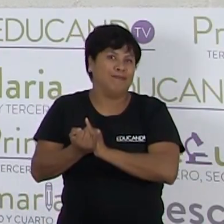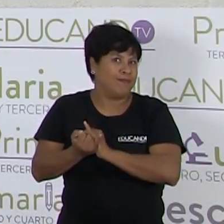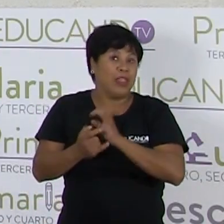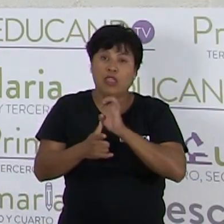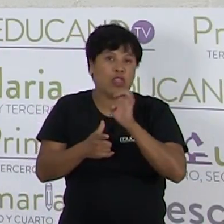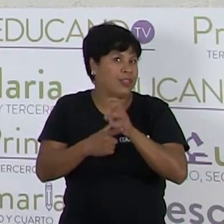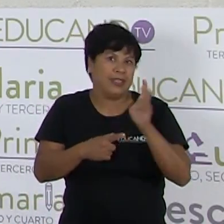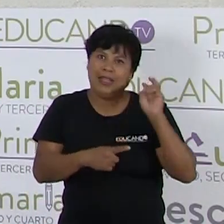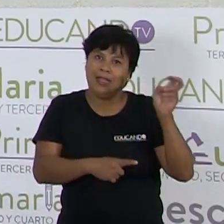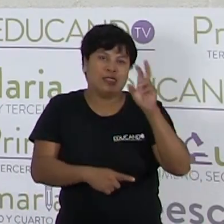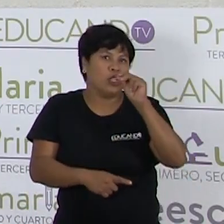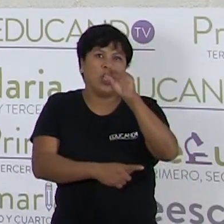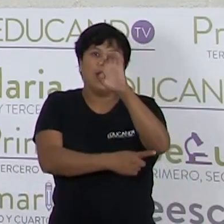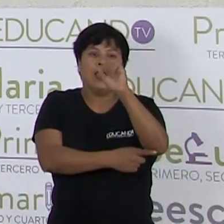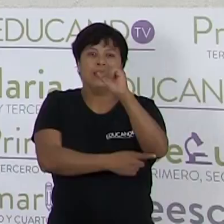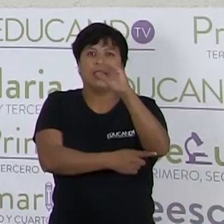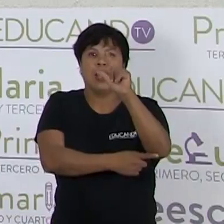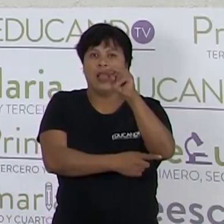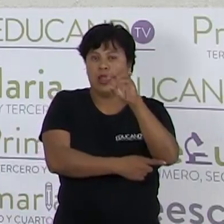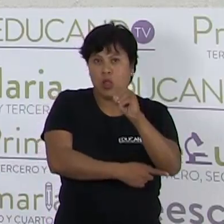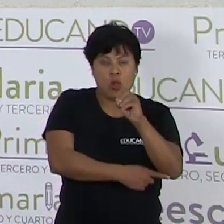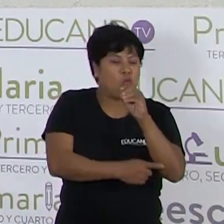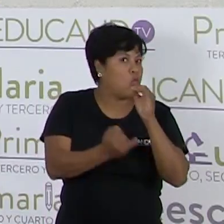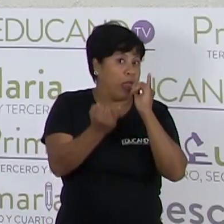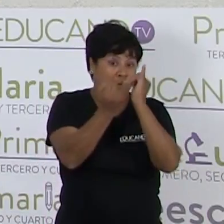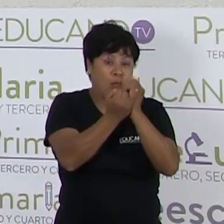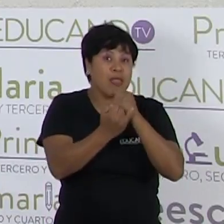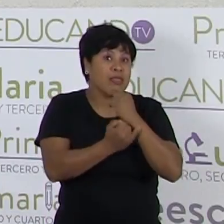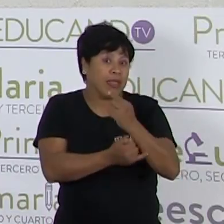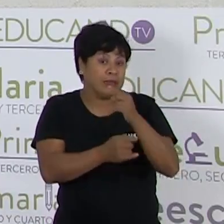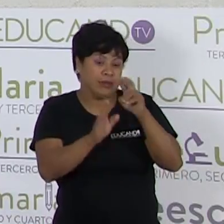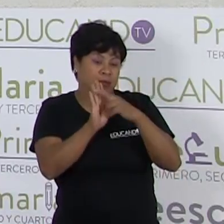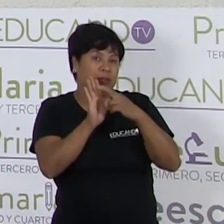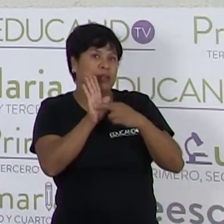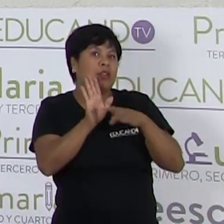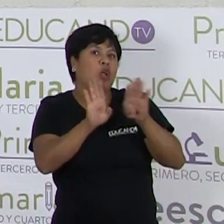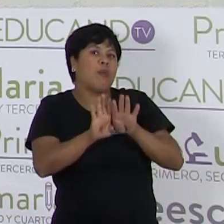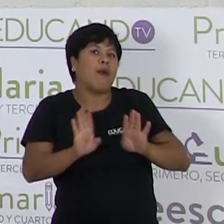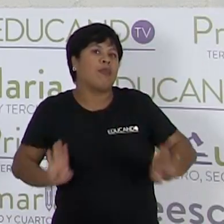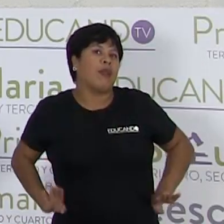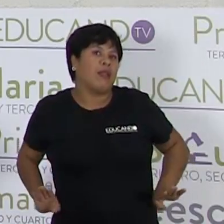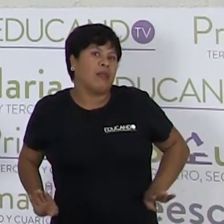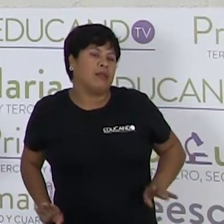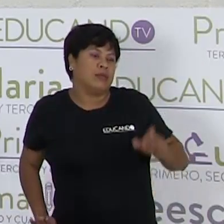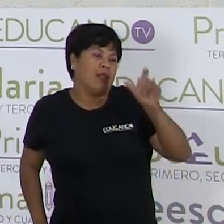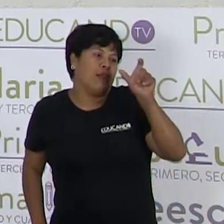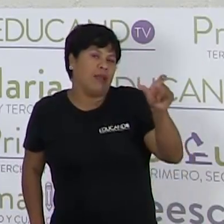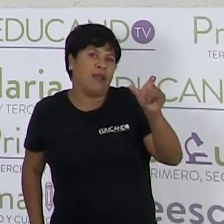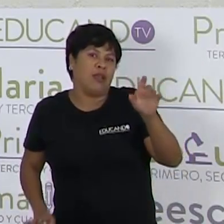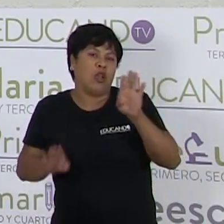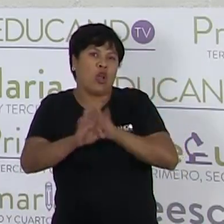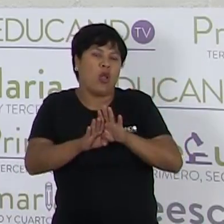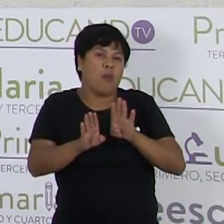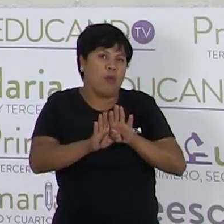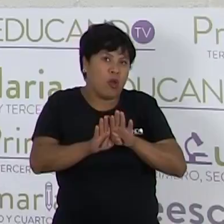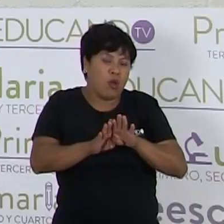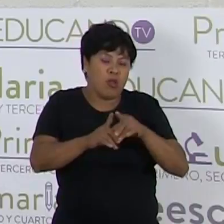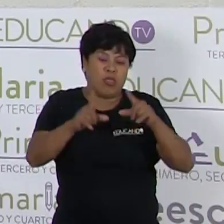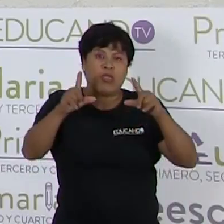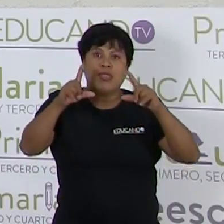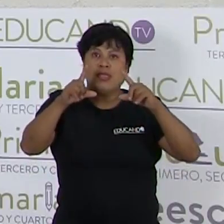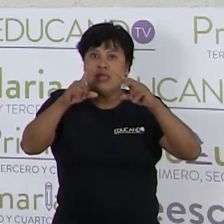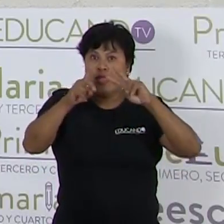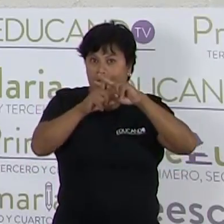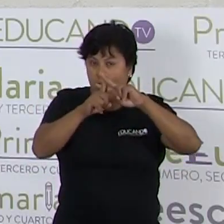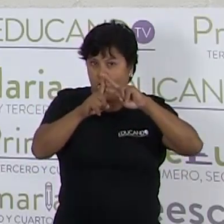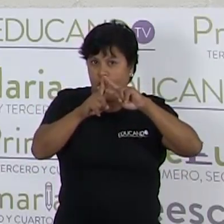¿qué? Escaleno. No estaría cumpliendo con la característica. ¿Estás bien listo, verdad? Yo sé que sí.